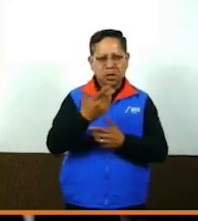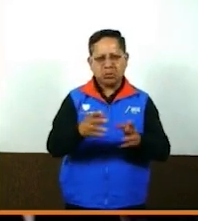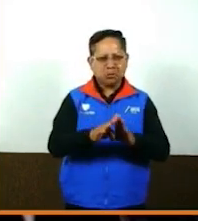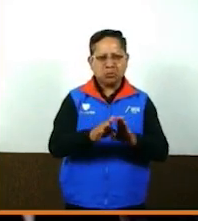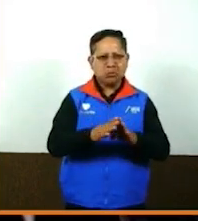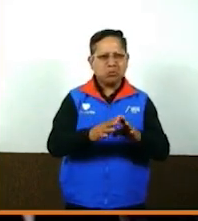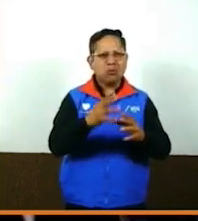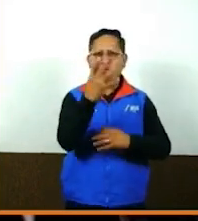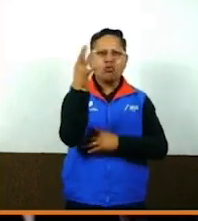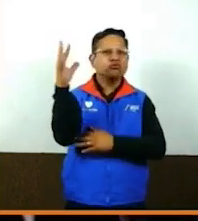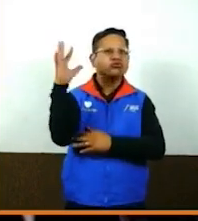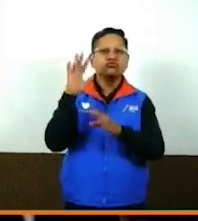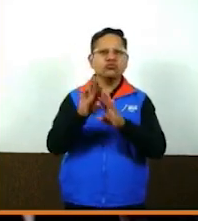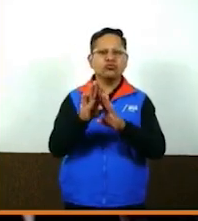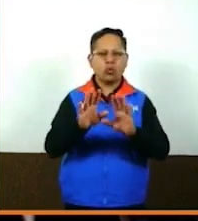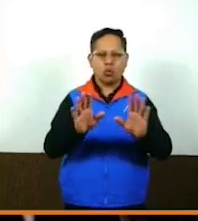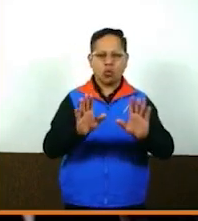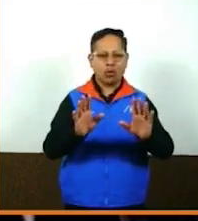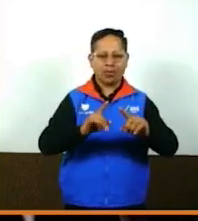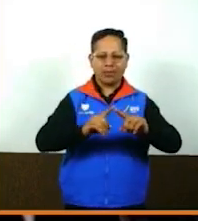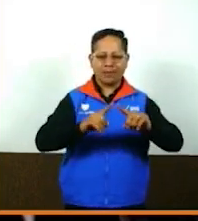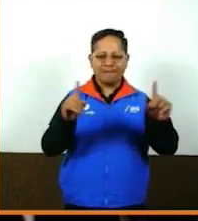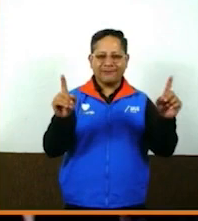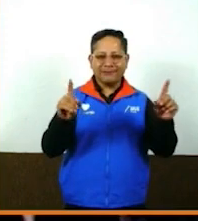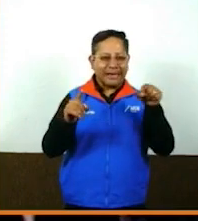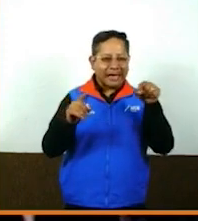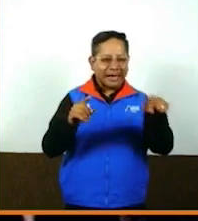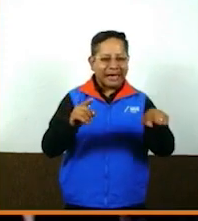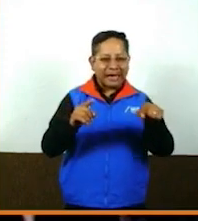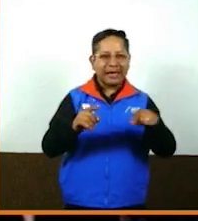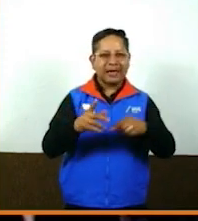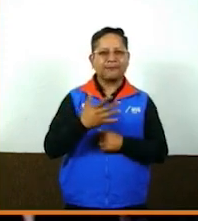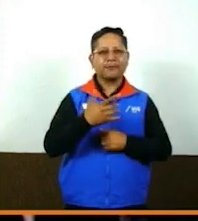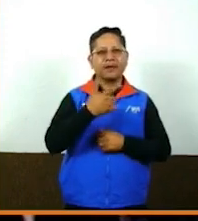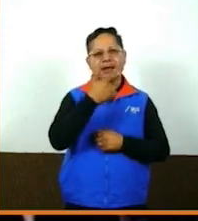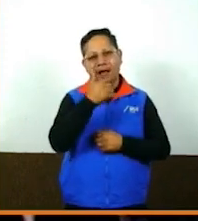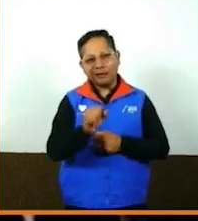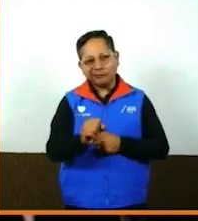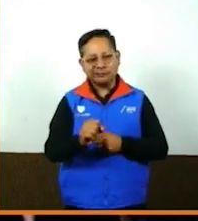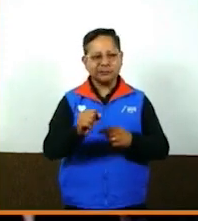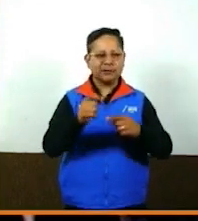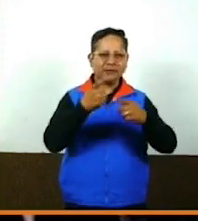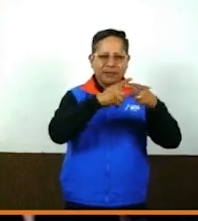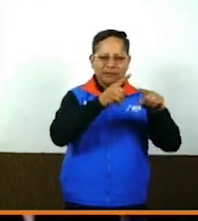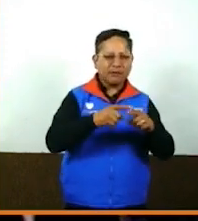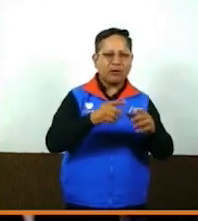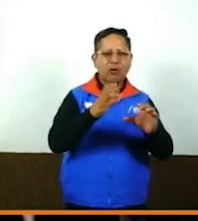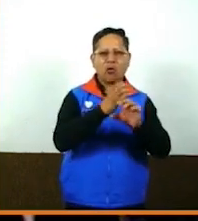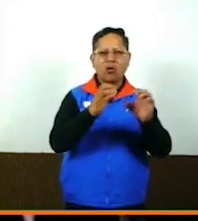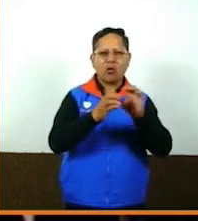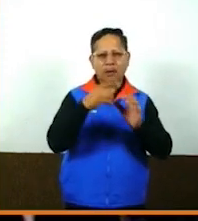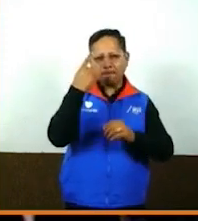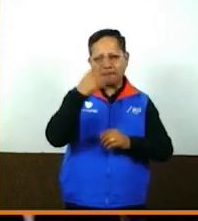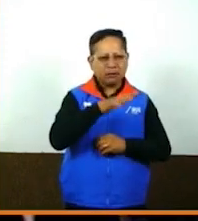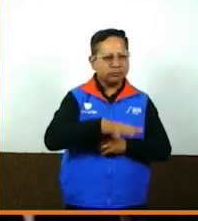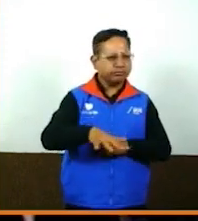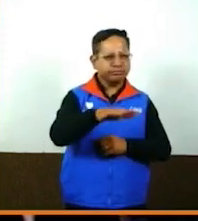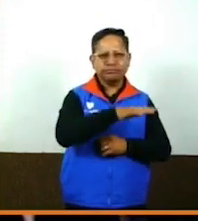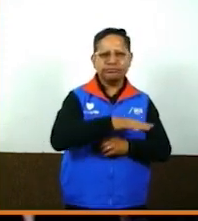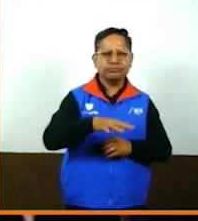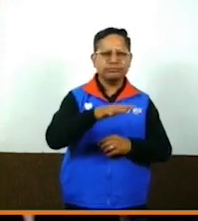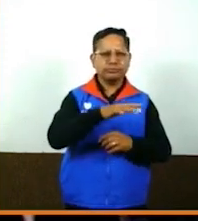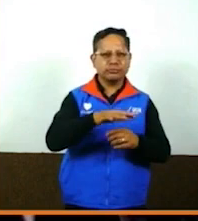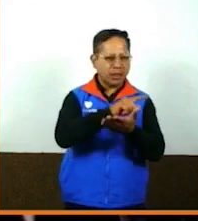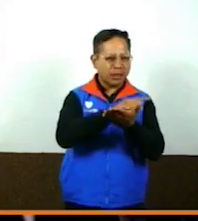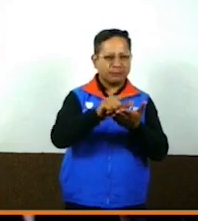¿cómo le hacen en los bosques? No, porque a la agricultura se le mete fertilizante, se le mete pesticida y eso tiene una huella. Entonces, ¿qué estamos haciendo? Lo